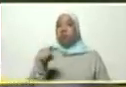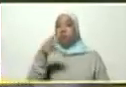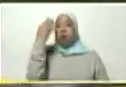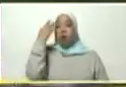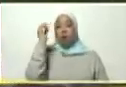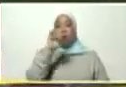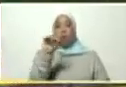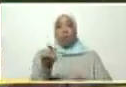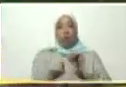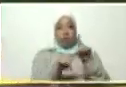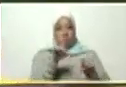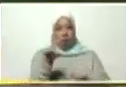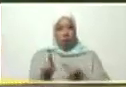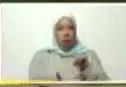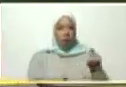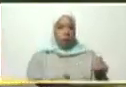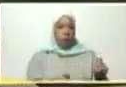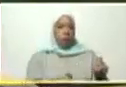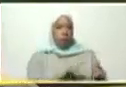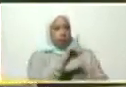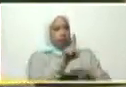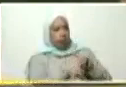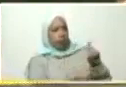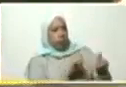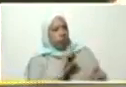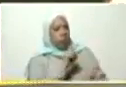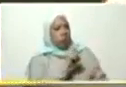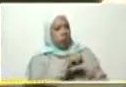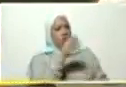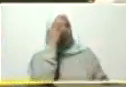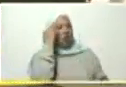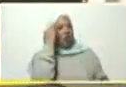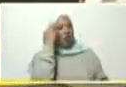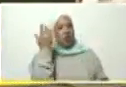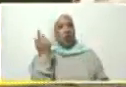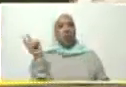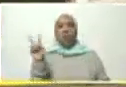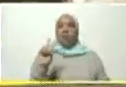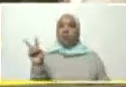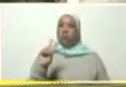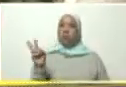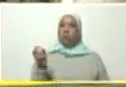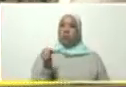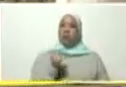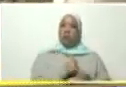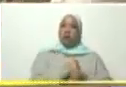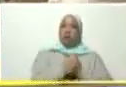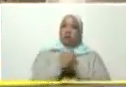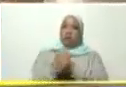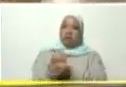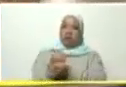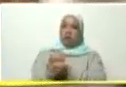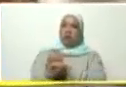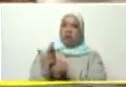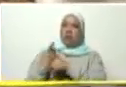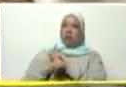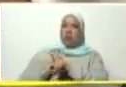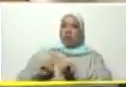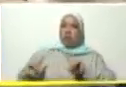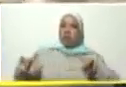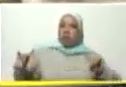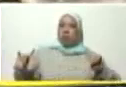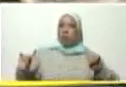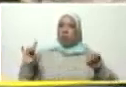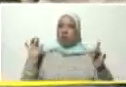hace una encuesta si usted hace una medición se darás cuenta que el pueblo de Venezuela ama quiere enarbola